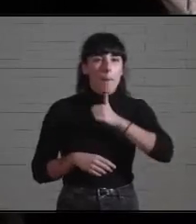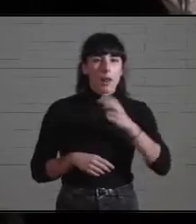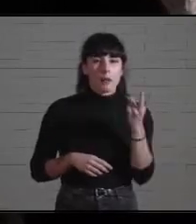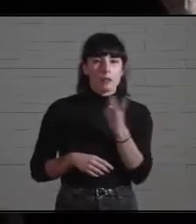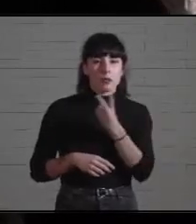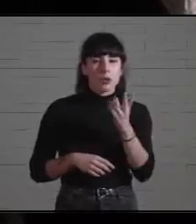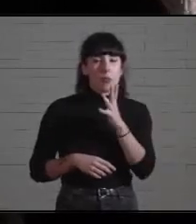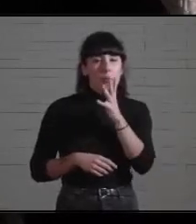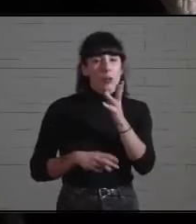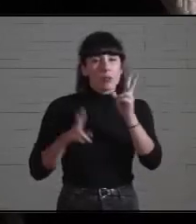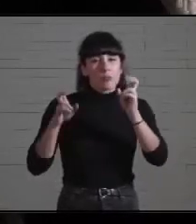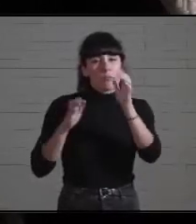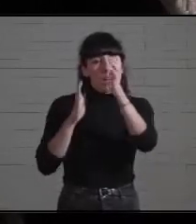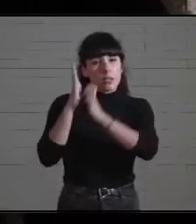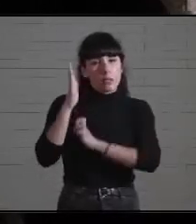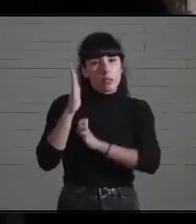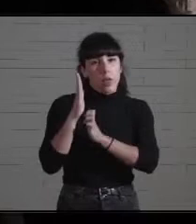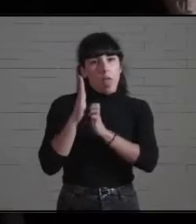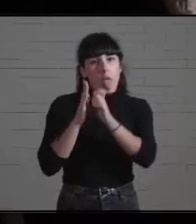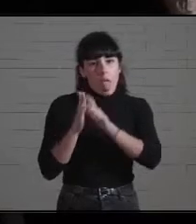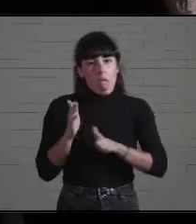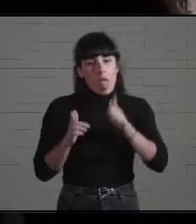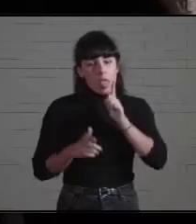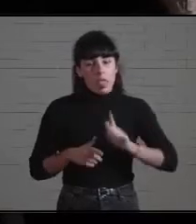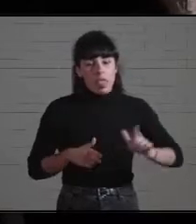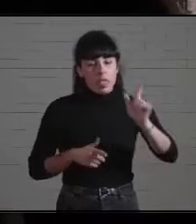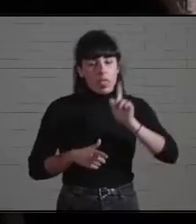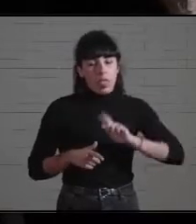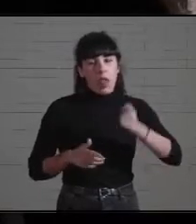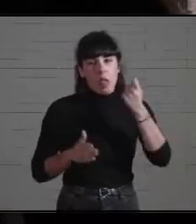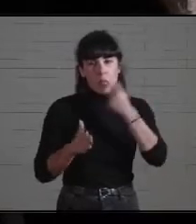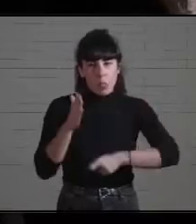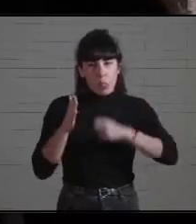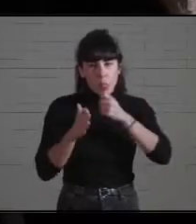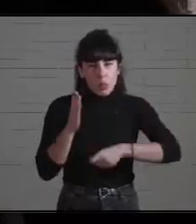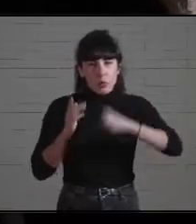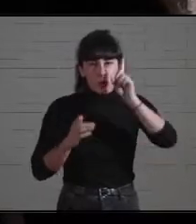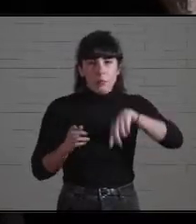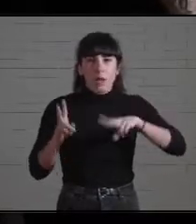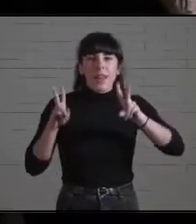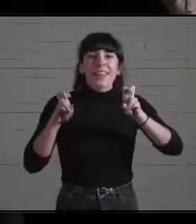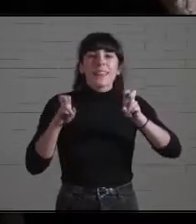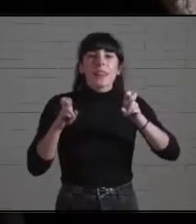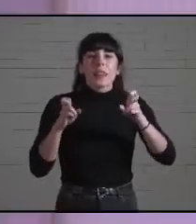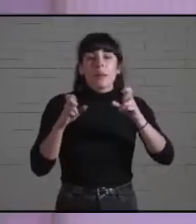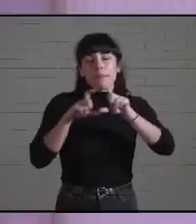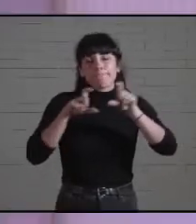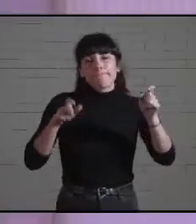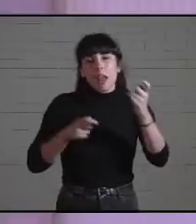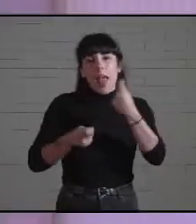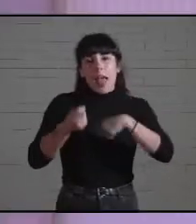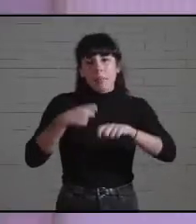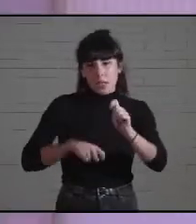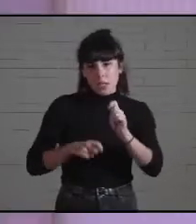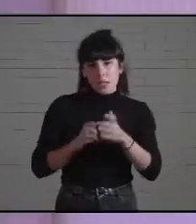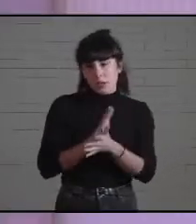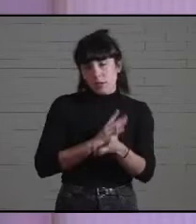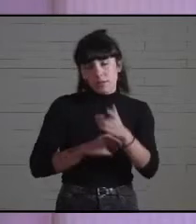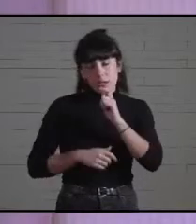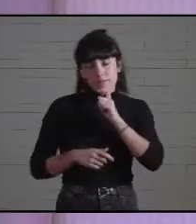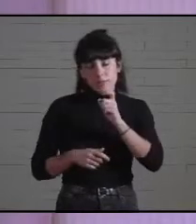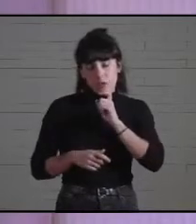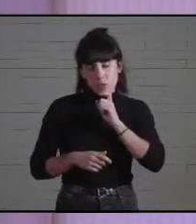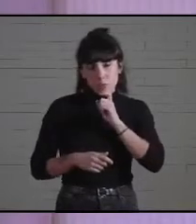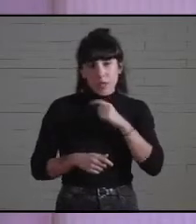estudio ha sido largo, tortuoso, sobre todo la parte administrativa, pero bueno, la hemos superado. Y